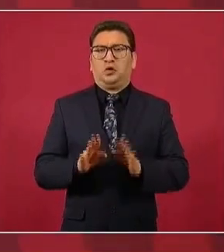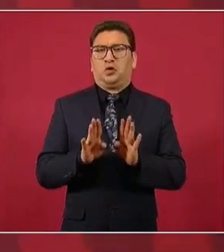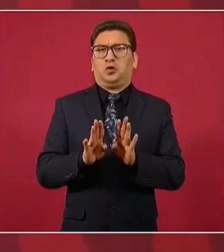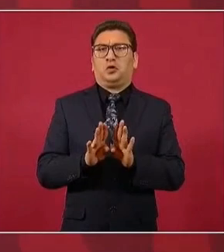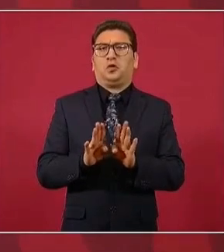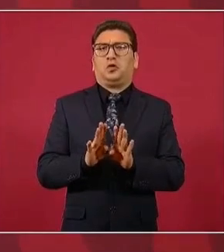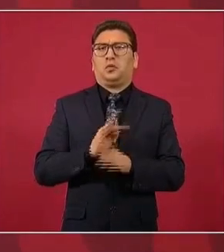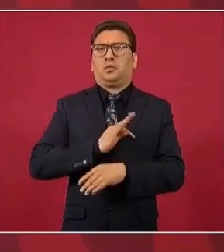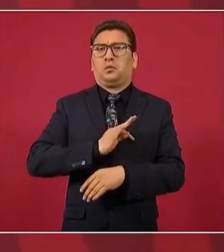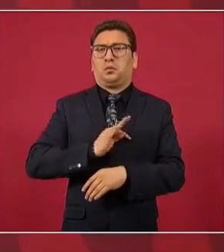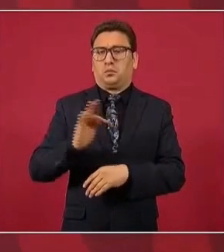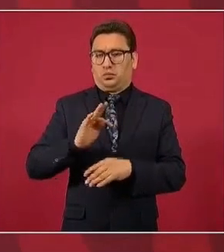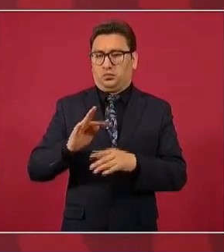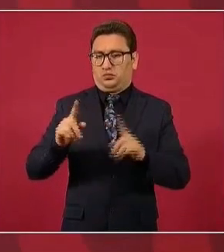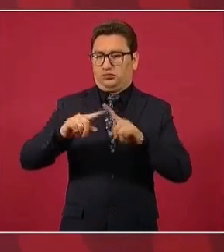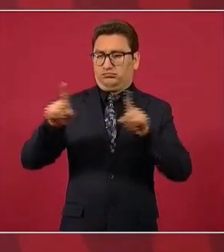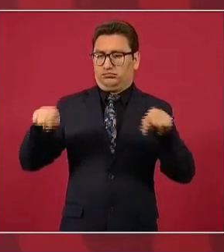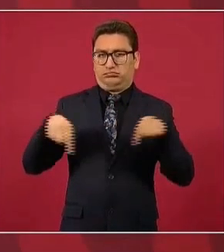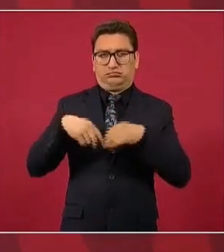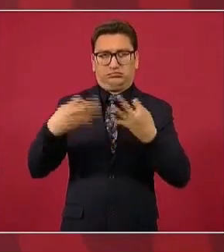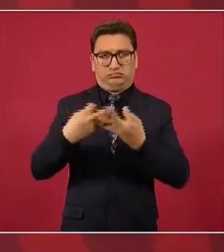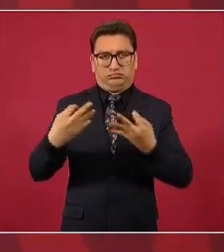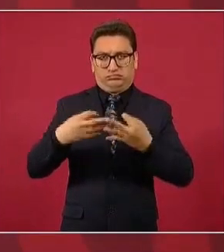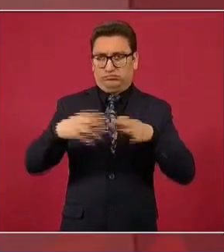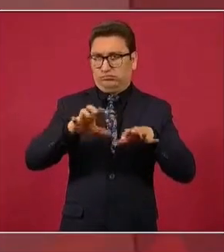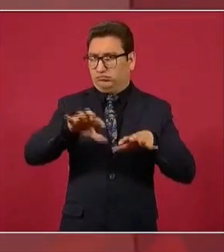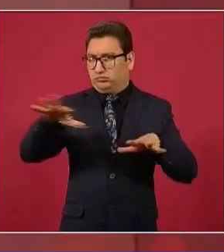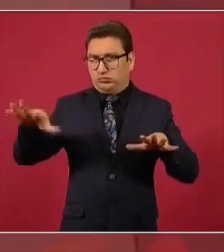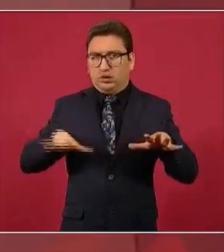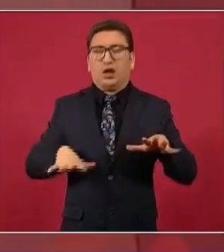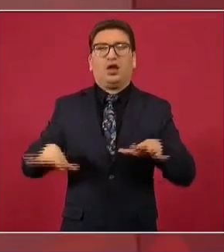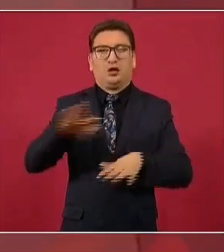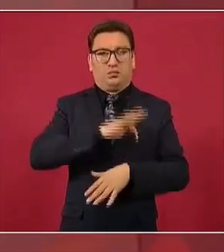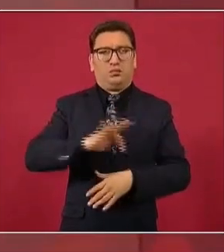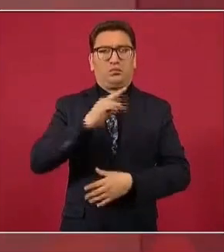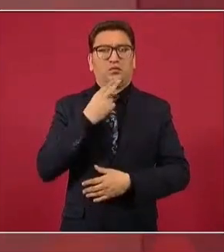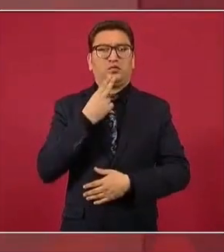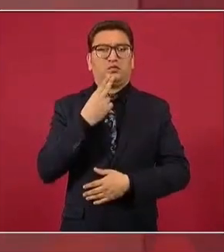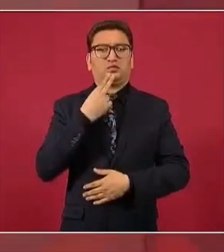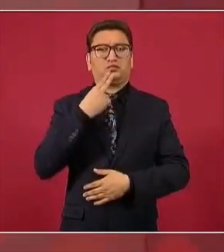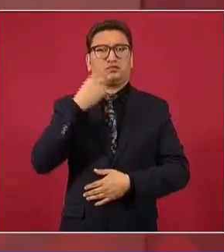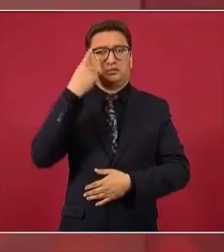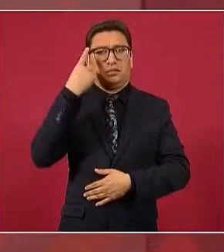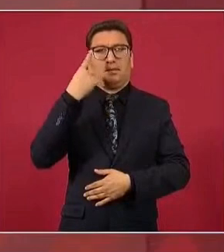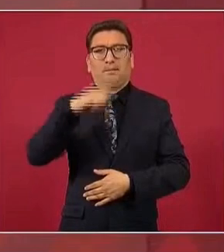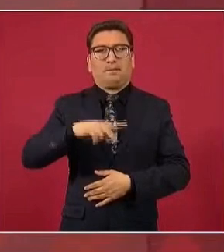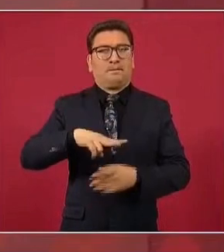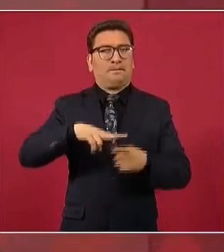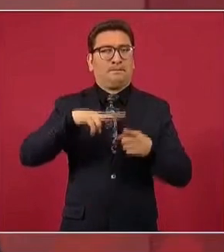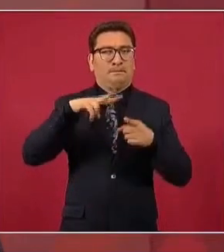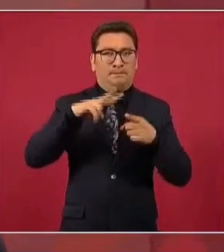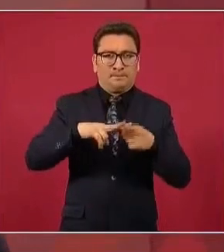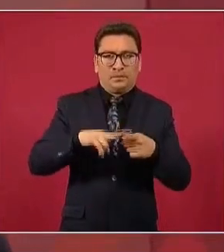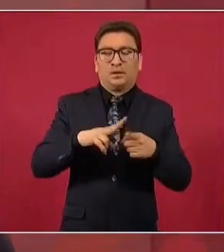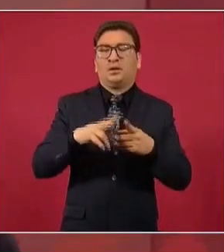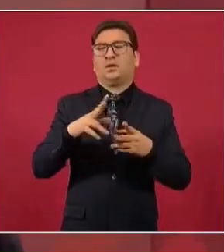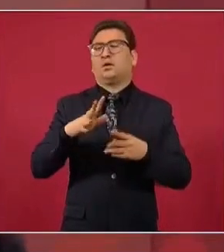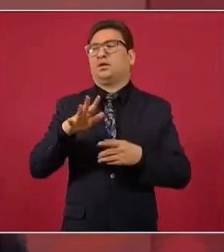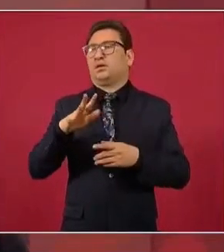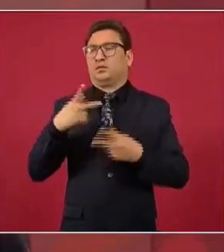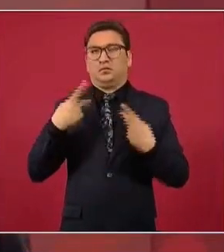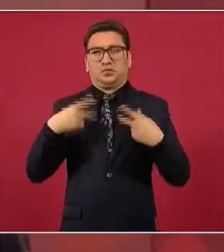cómo esos terrenos se utilizan para parques públicos